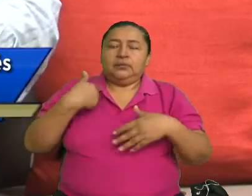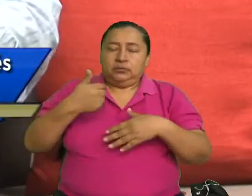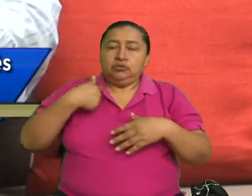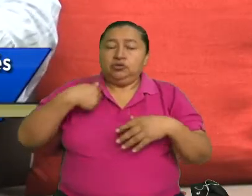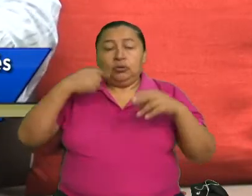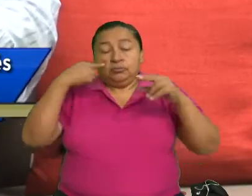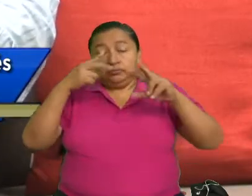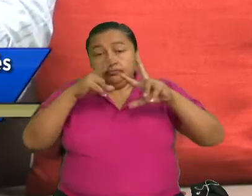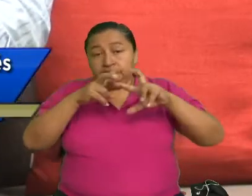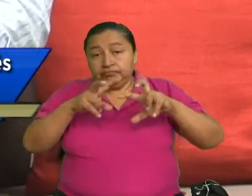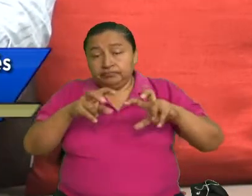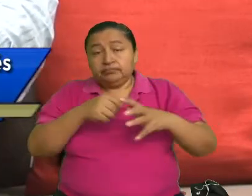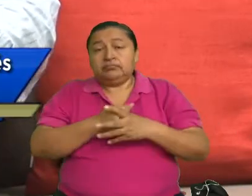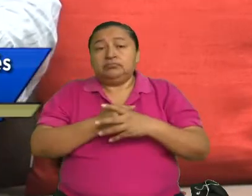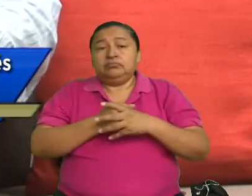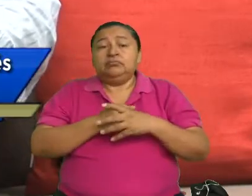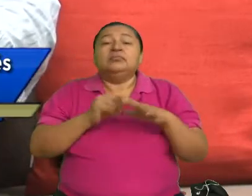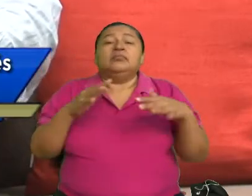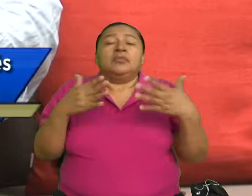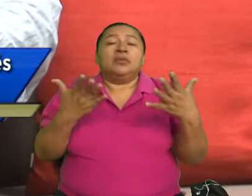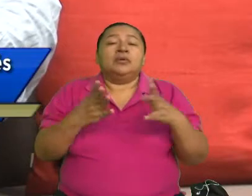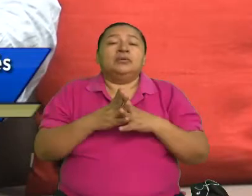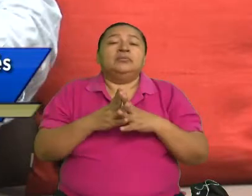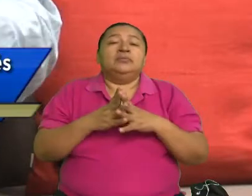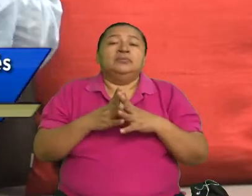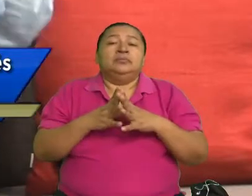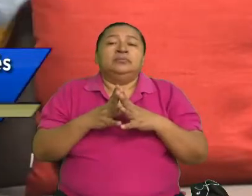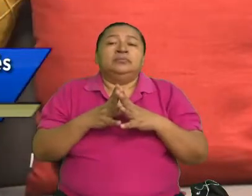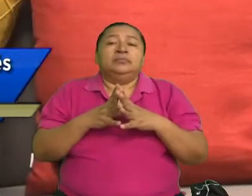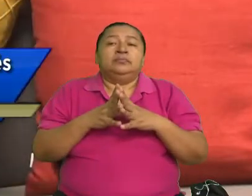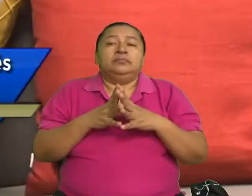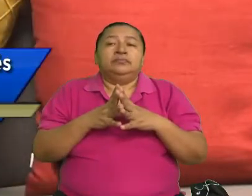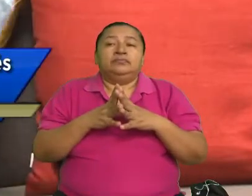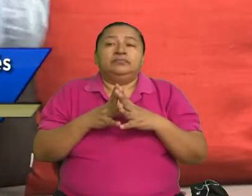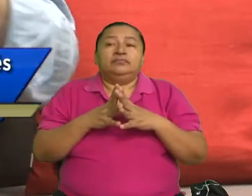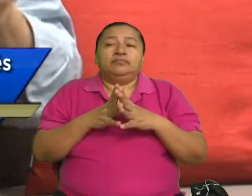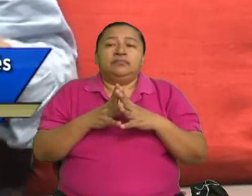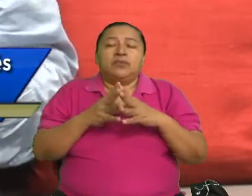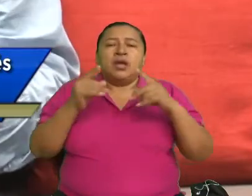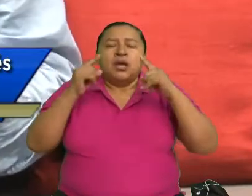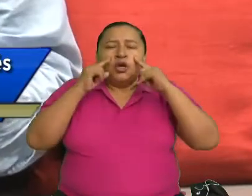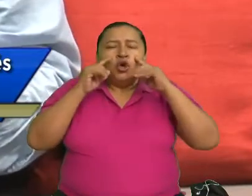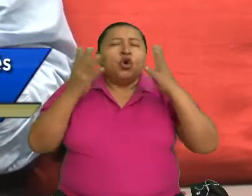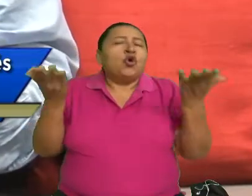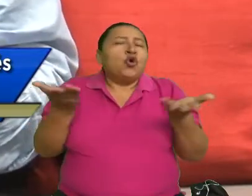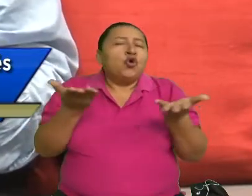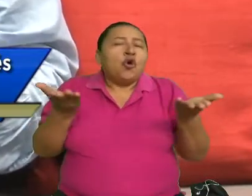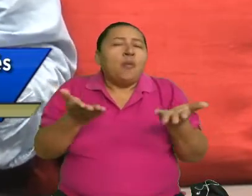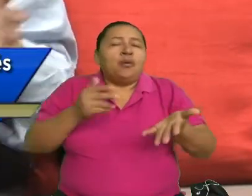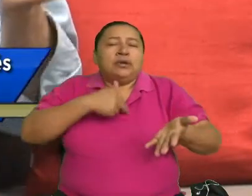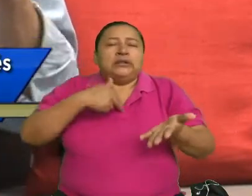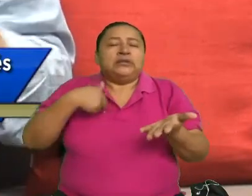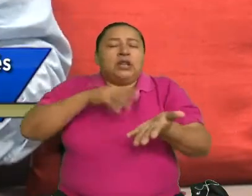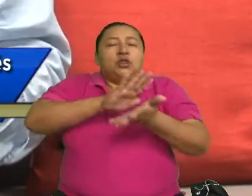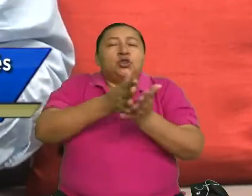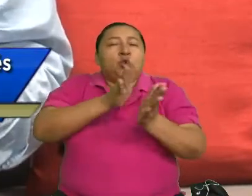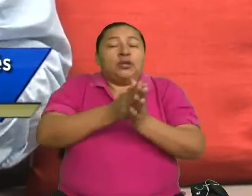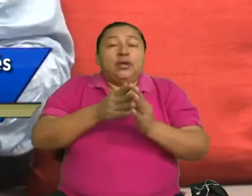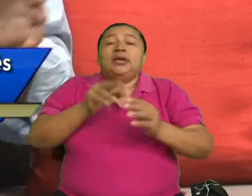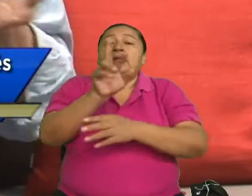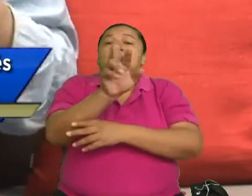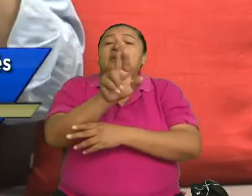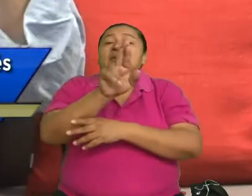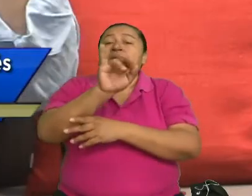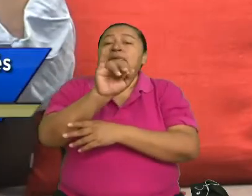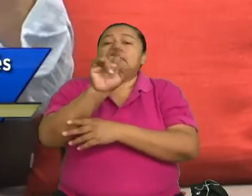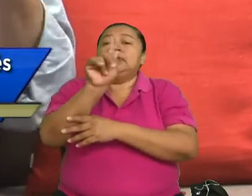análisis de el ritual de la echada de tortilla. Okay. Es un ritual,